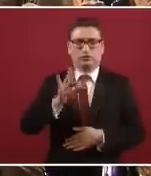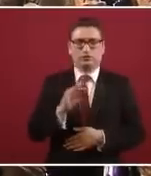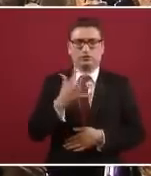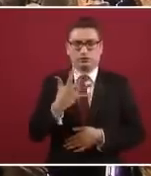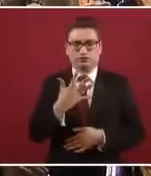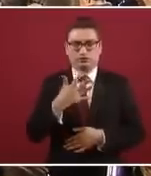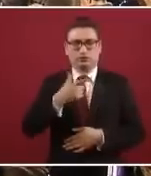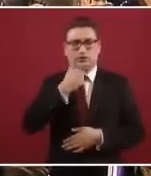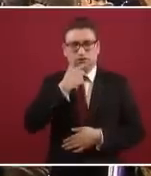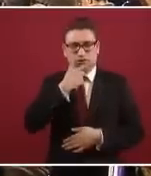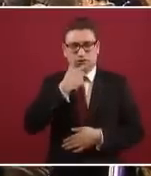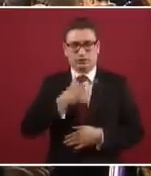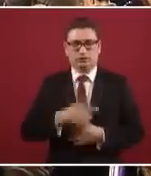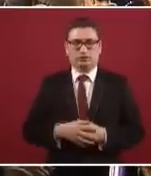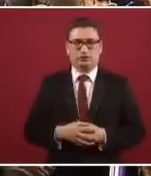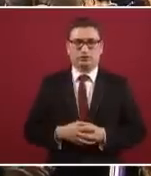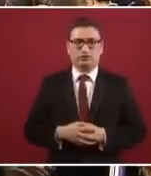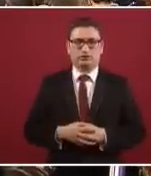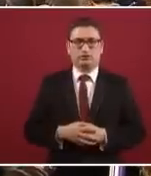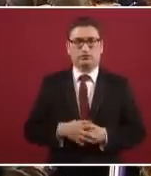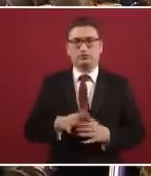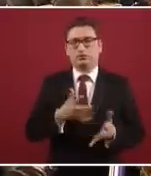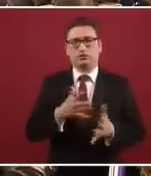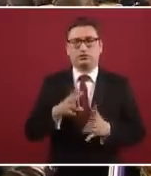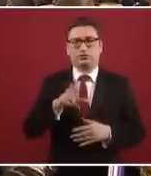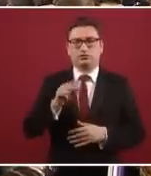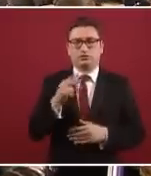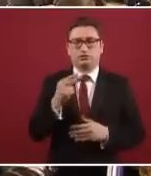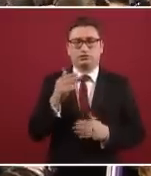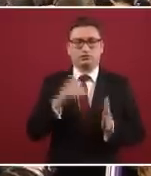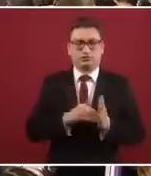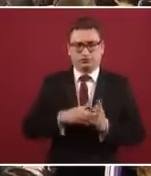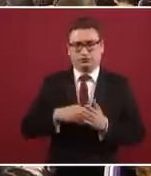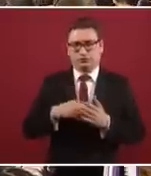inglés, casi son 80 mil los que van a aspirar,